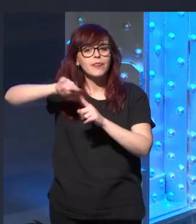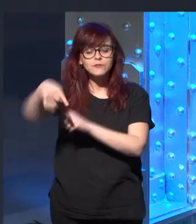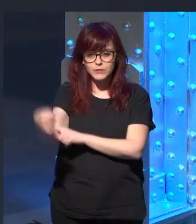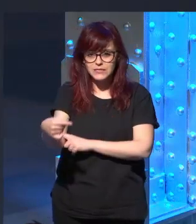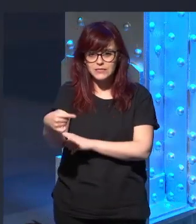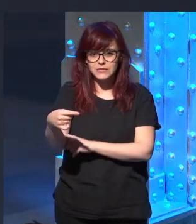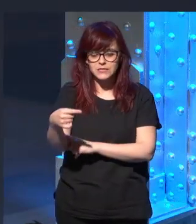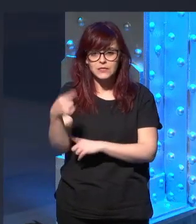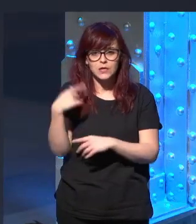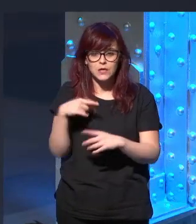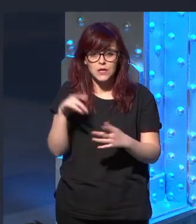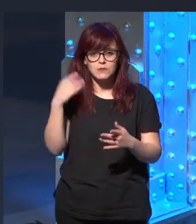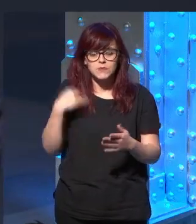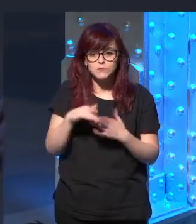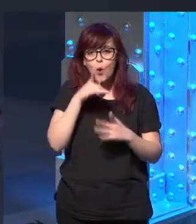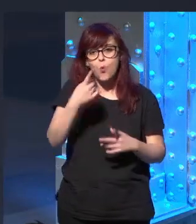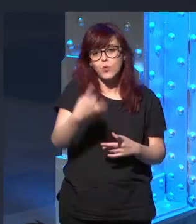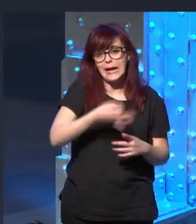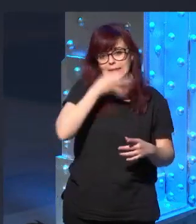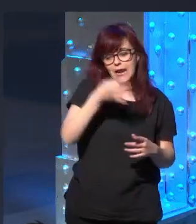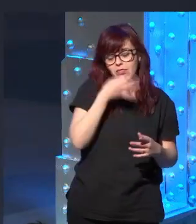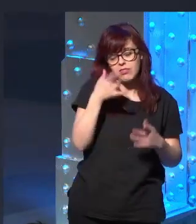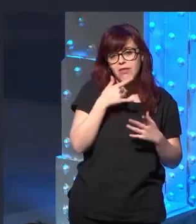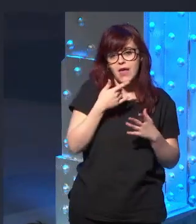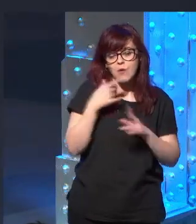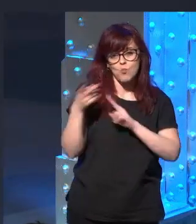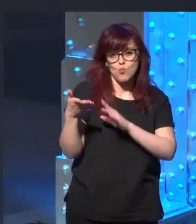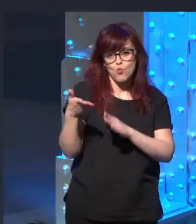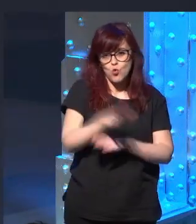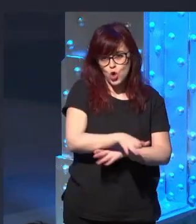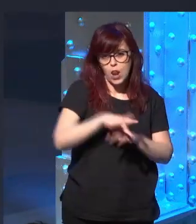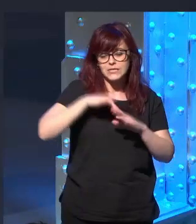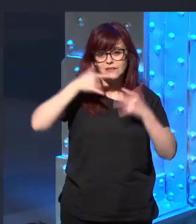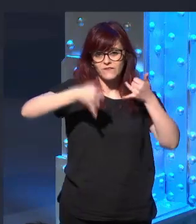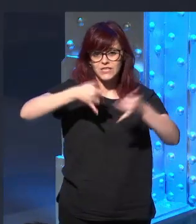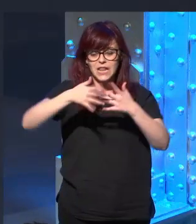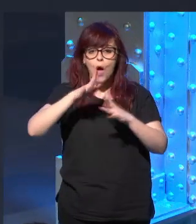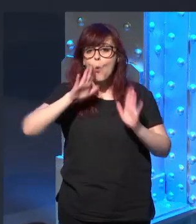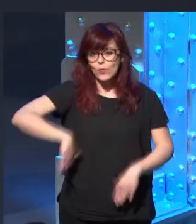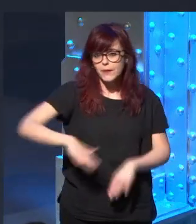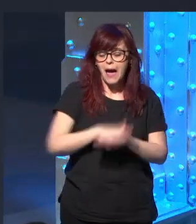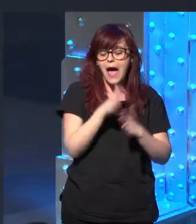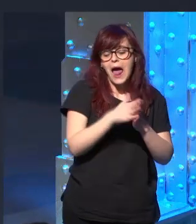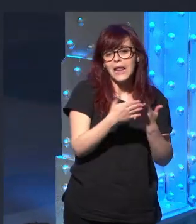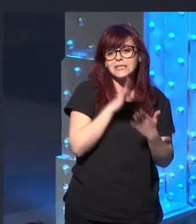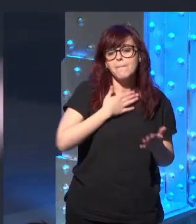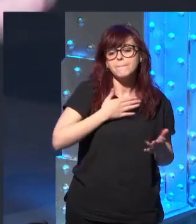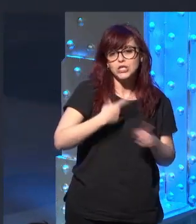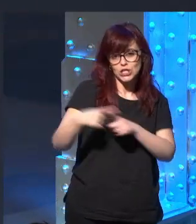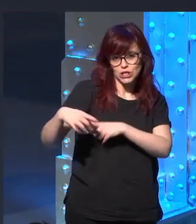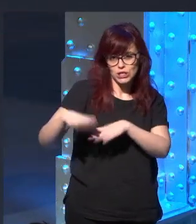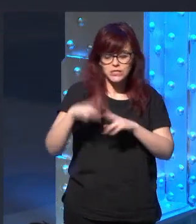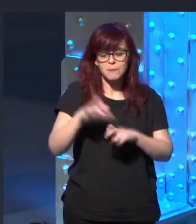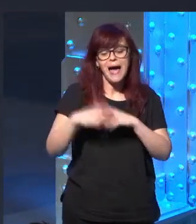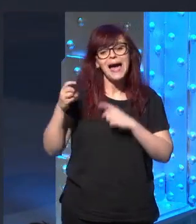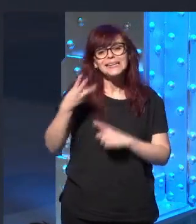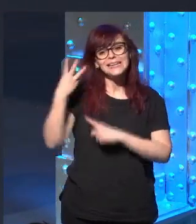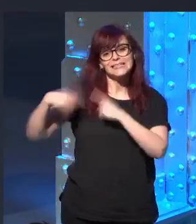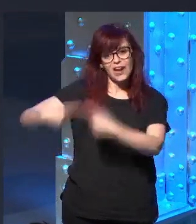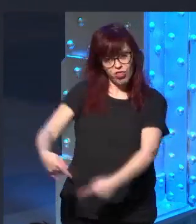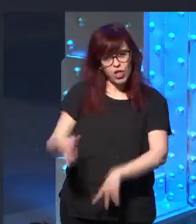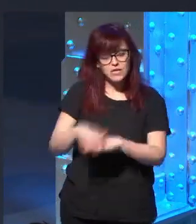luego ya en todo lo que una tarde murió en las bicicletas y en esta última que he publicado ahora mismo, que es Las posesiones, hablo más de mi familia. Hablo de las tres